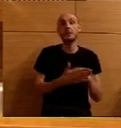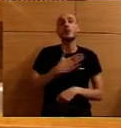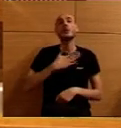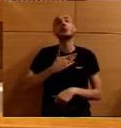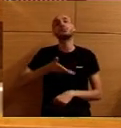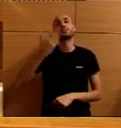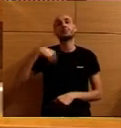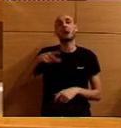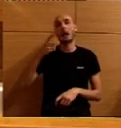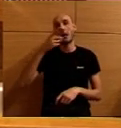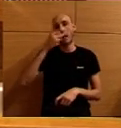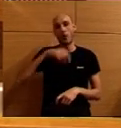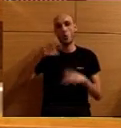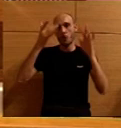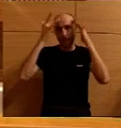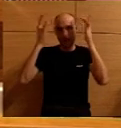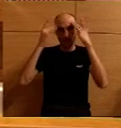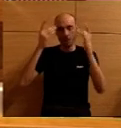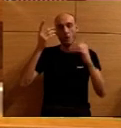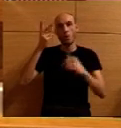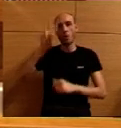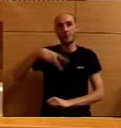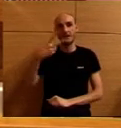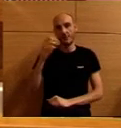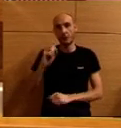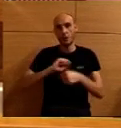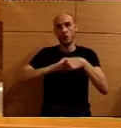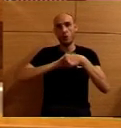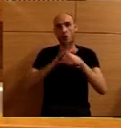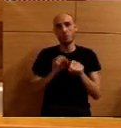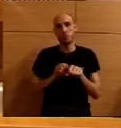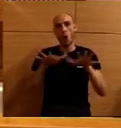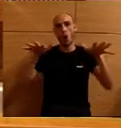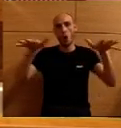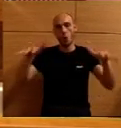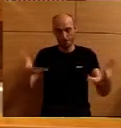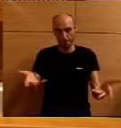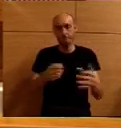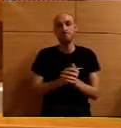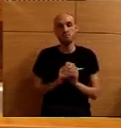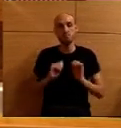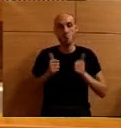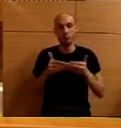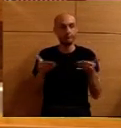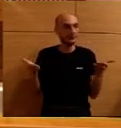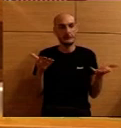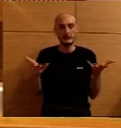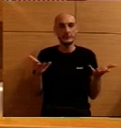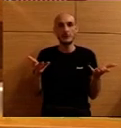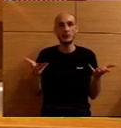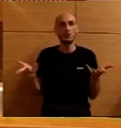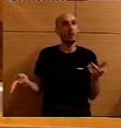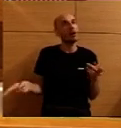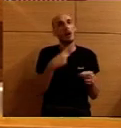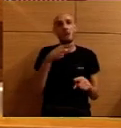de 2020, cuando estalla la pandemia mundial y cuando todos sufrimos un